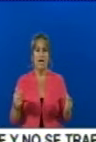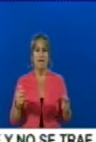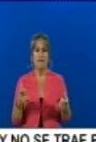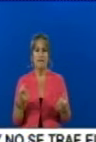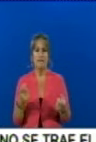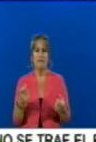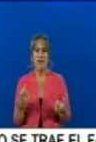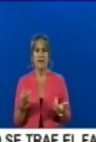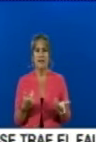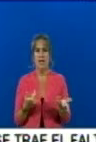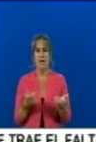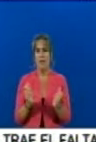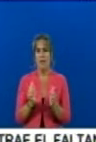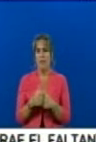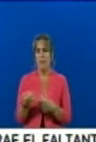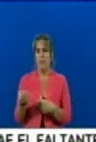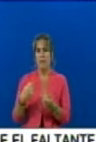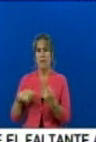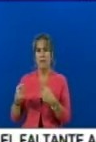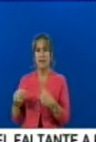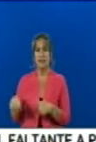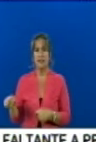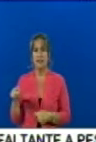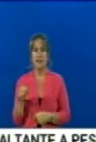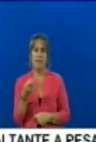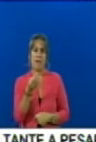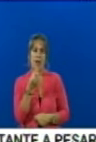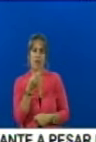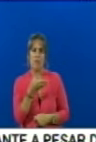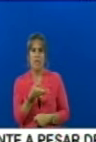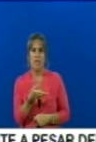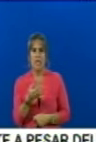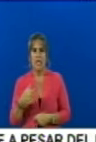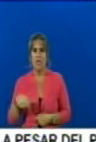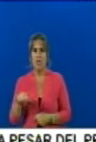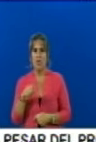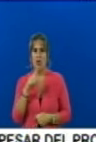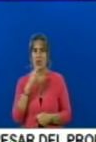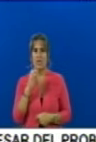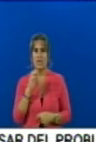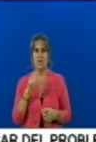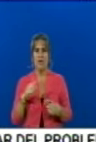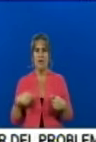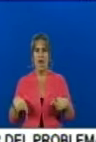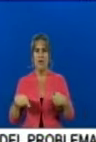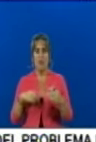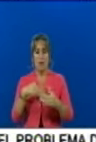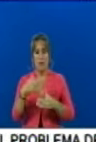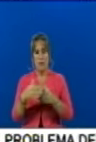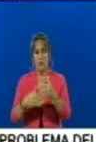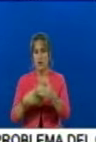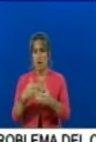dependiendo del pan de esta panadería, y en este momento nos encontramos en un franco proceso